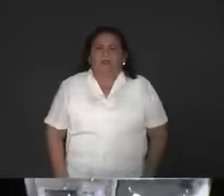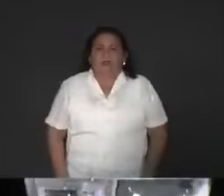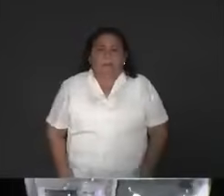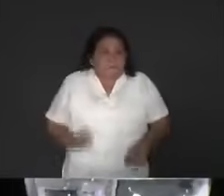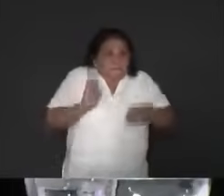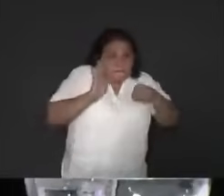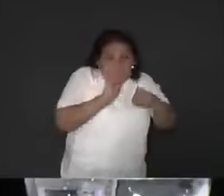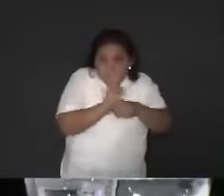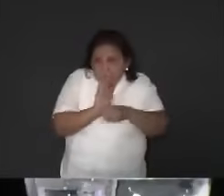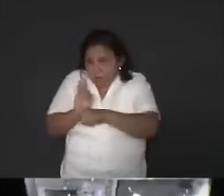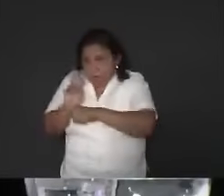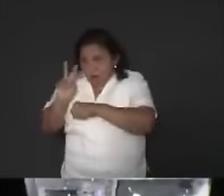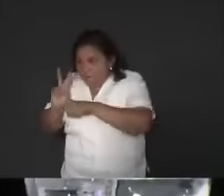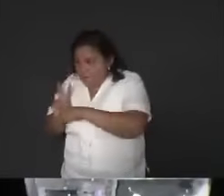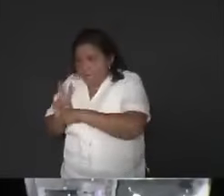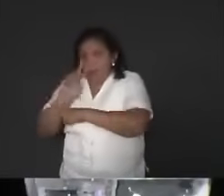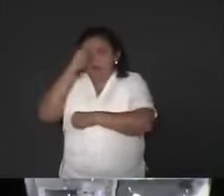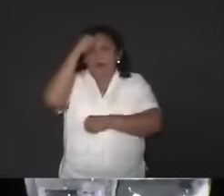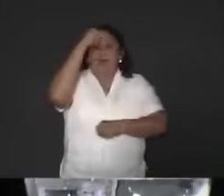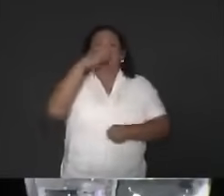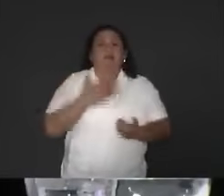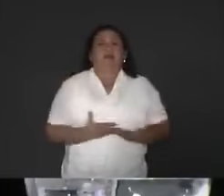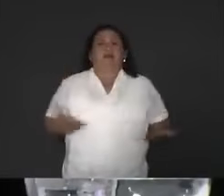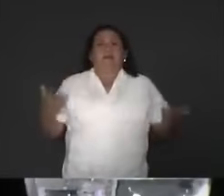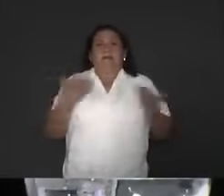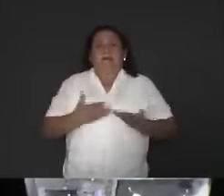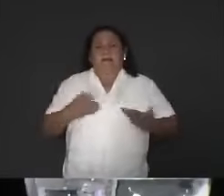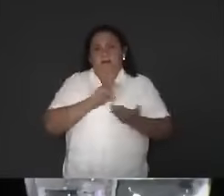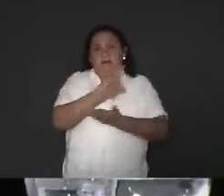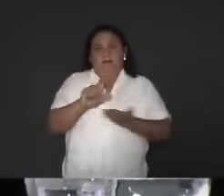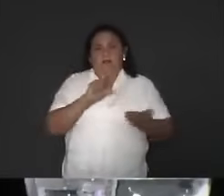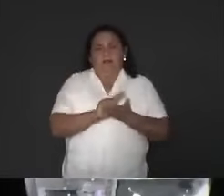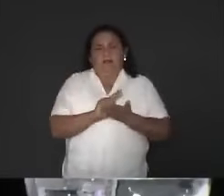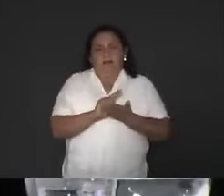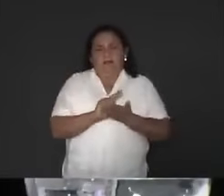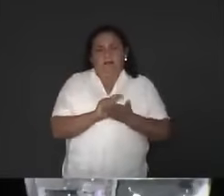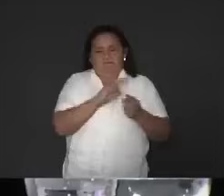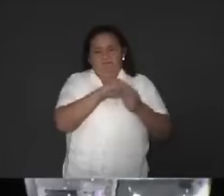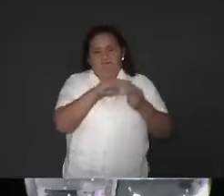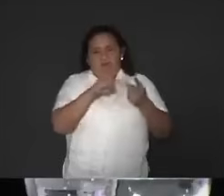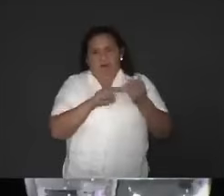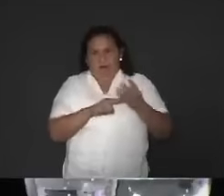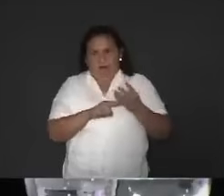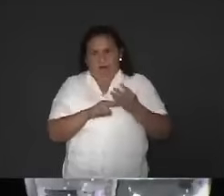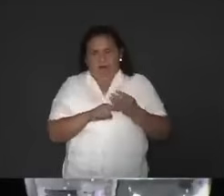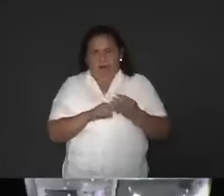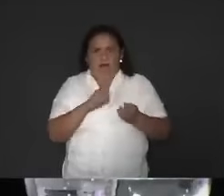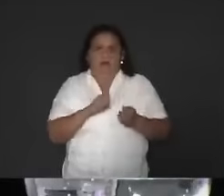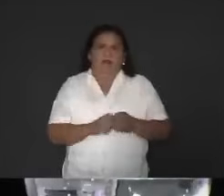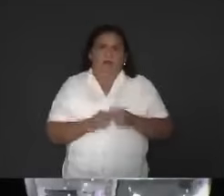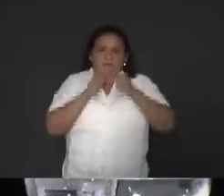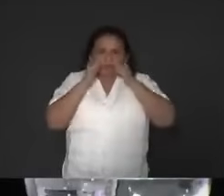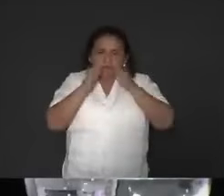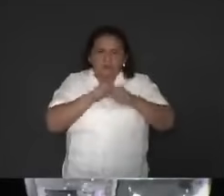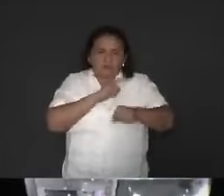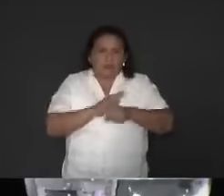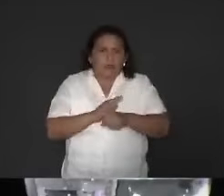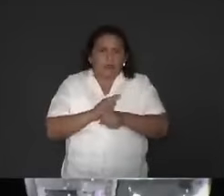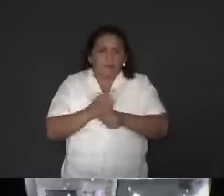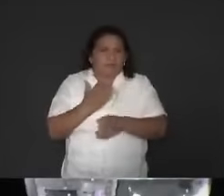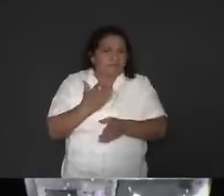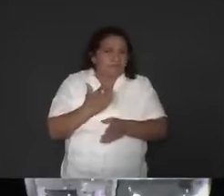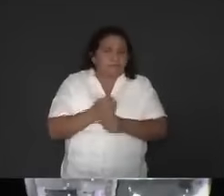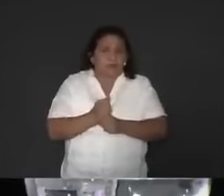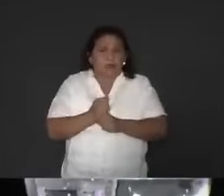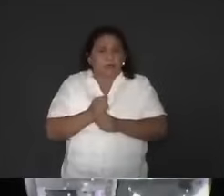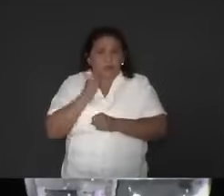Vigilancia permanente y transparencia en la ejecución de la ley en todos sus aspectos. Especial atención a los asuntos de la mujer y de